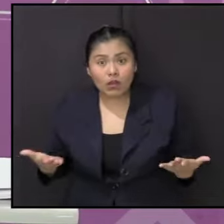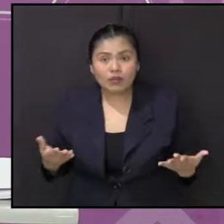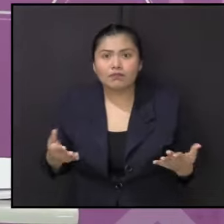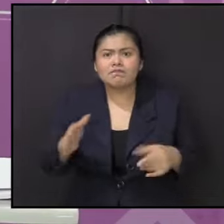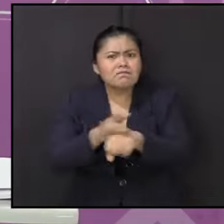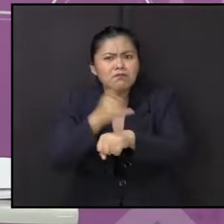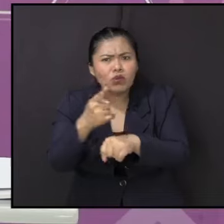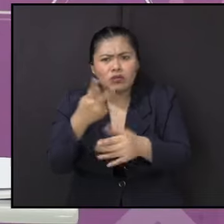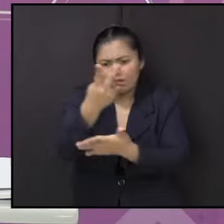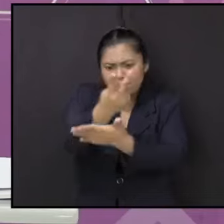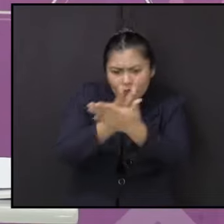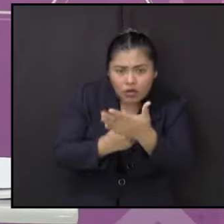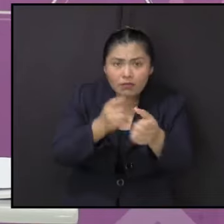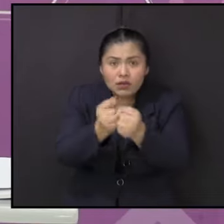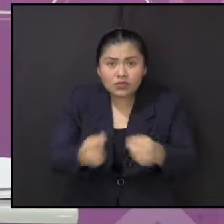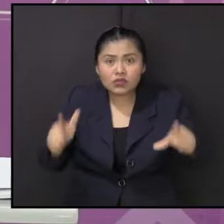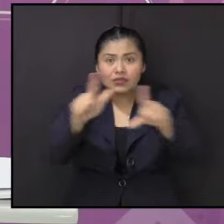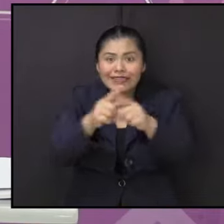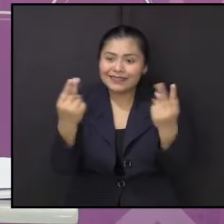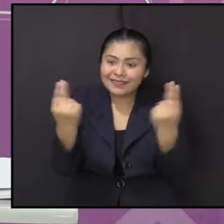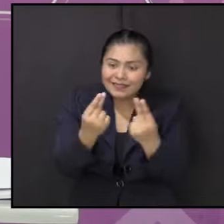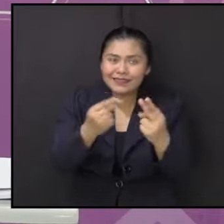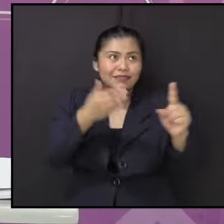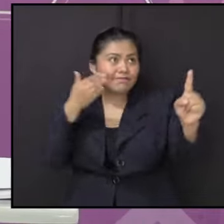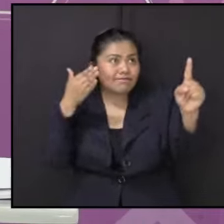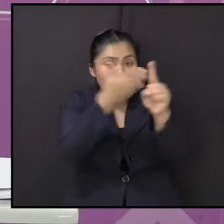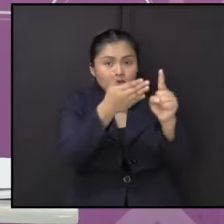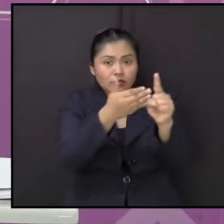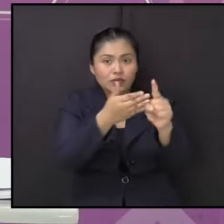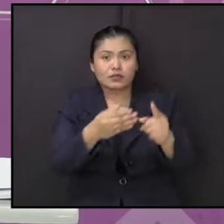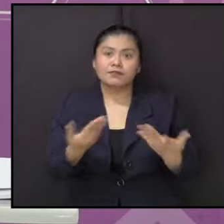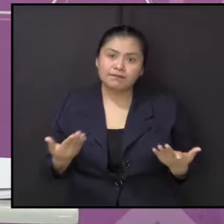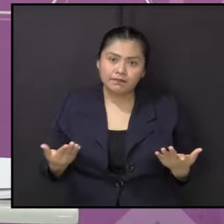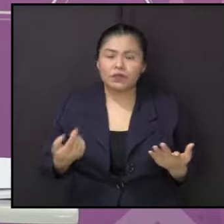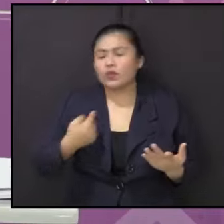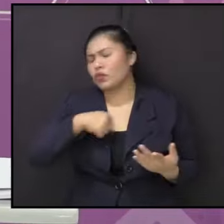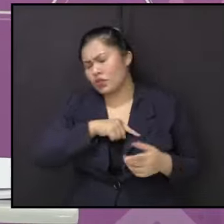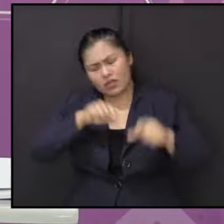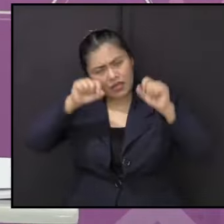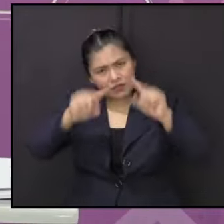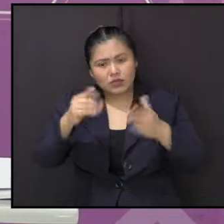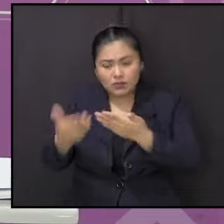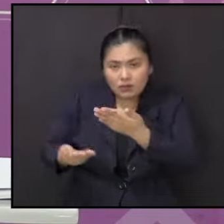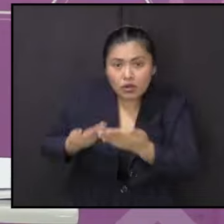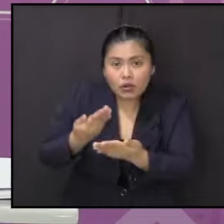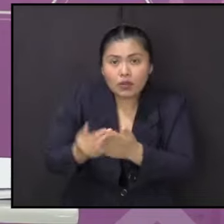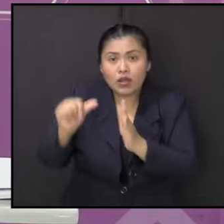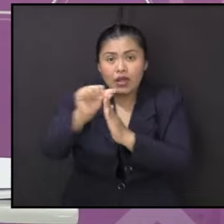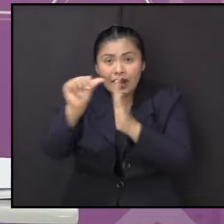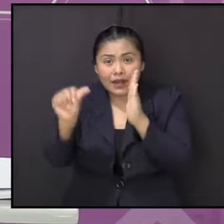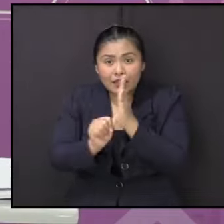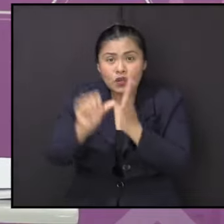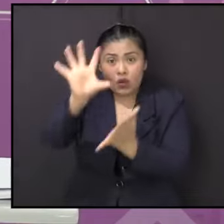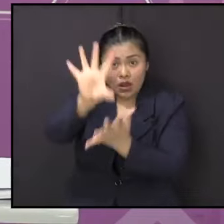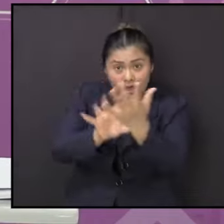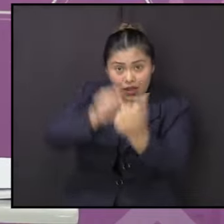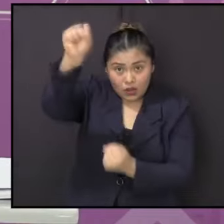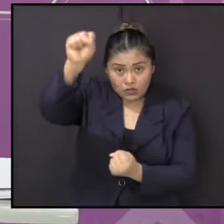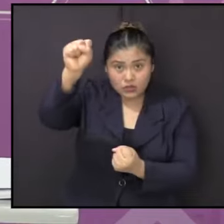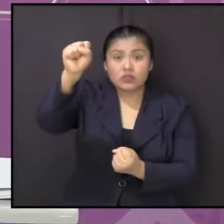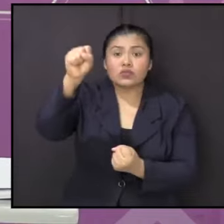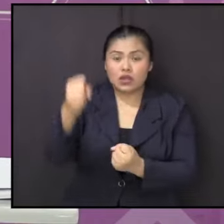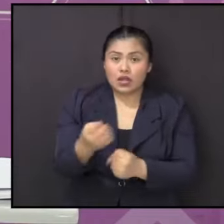responder a ciertos objetivos. Además, proponemos también que pueda reformarse el artículo 4 constitucional de nuestra